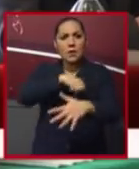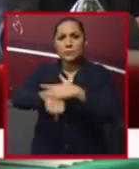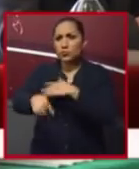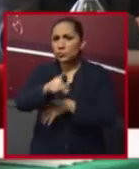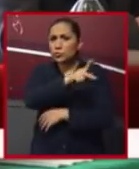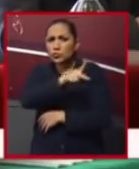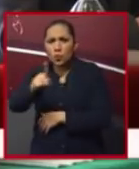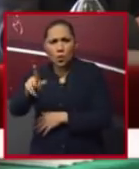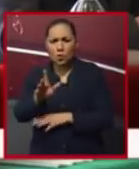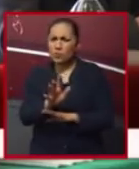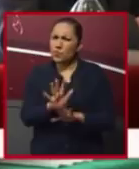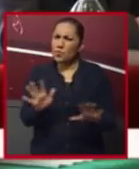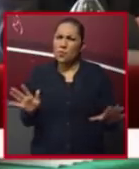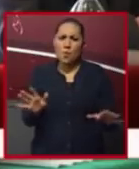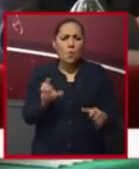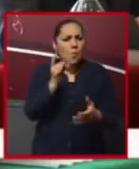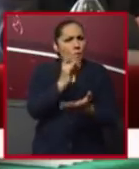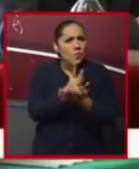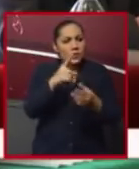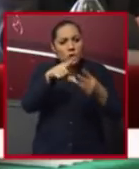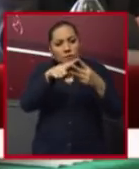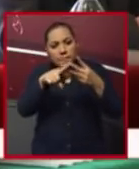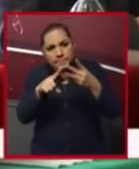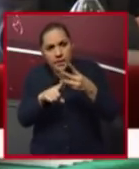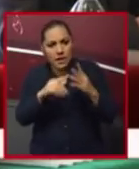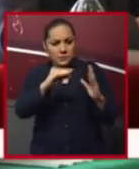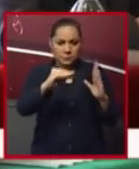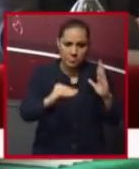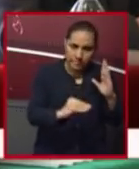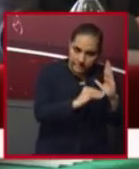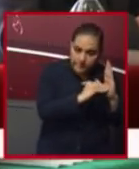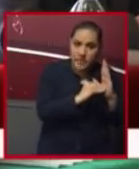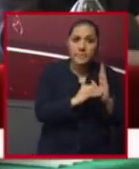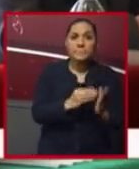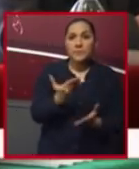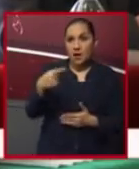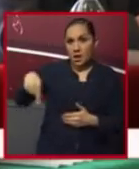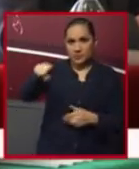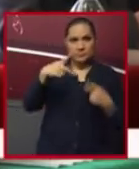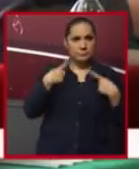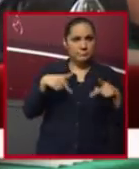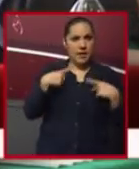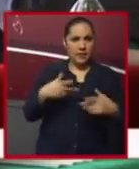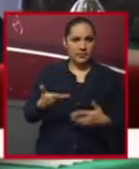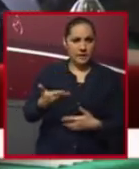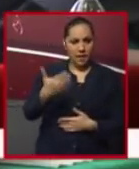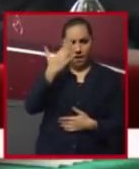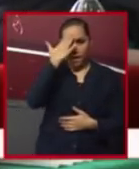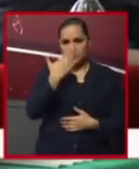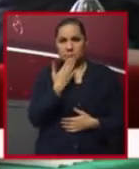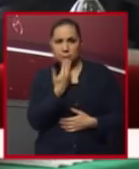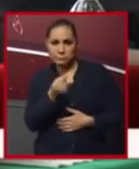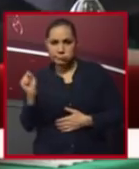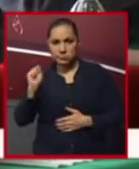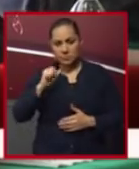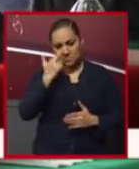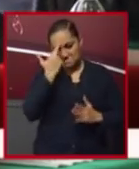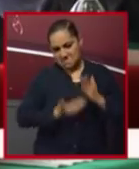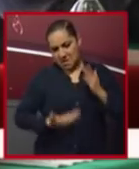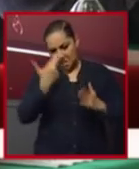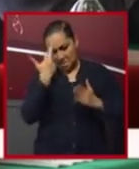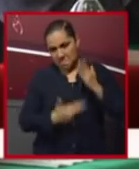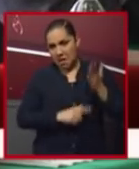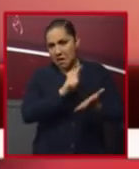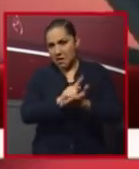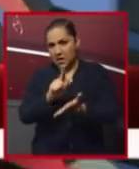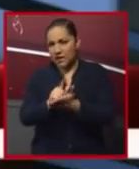no delincuente profesional, sino de aquellos que solo los poderosos están